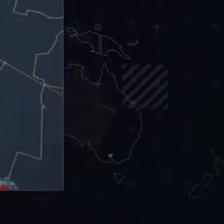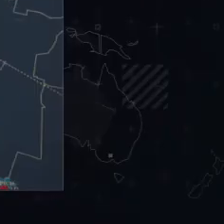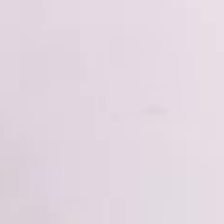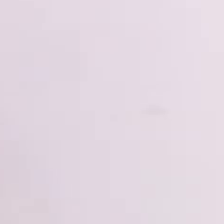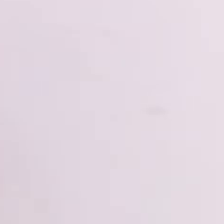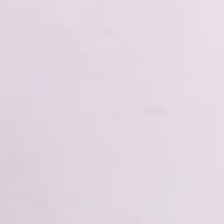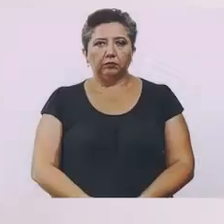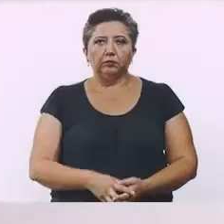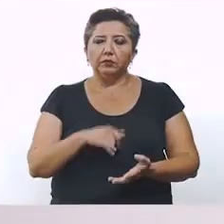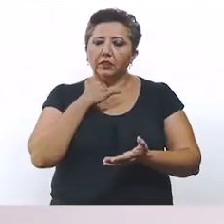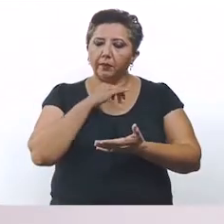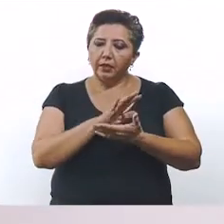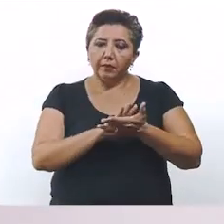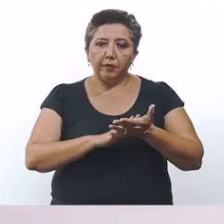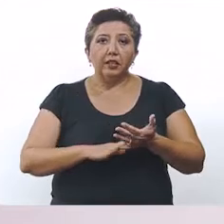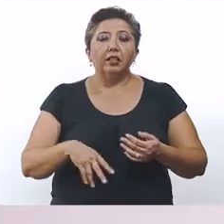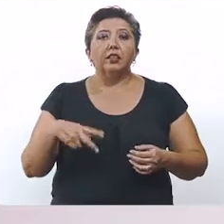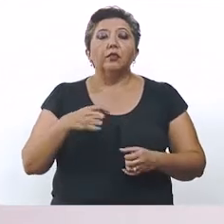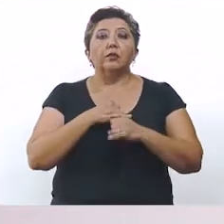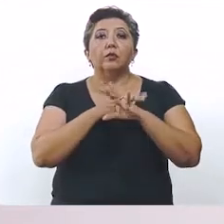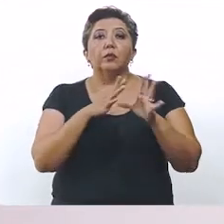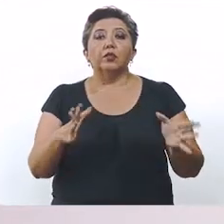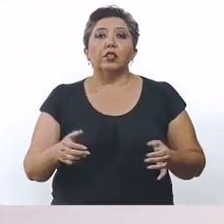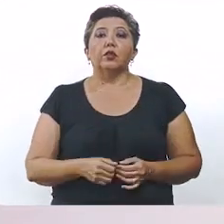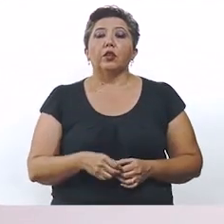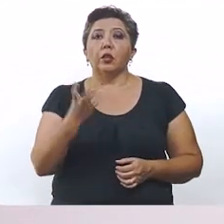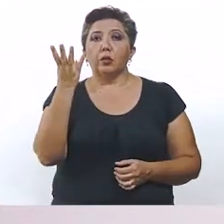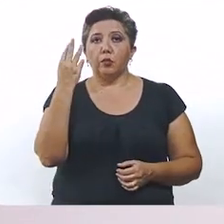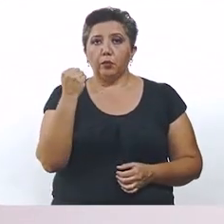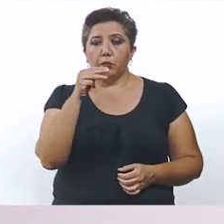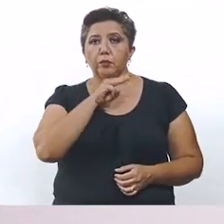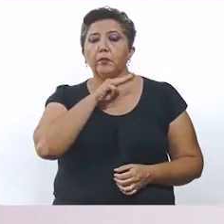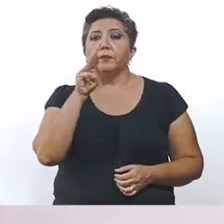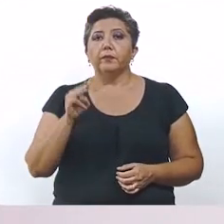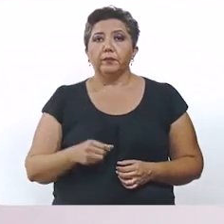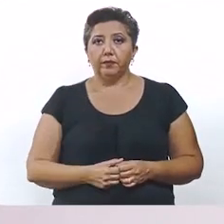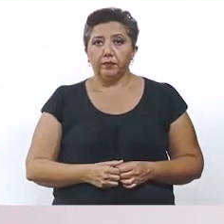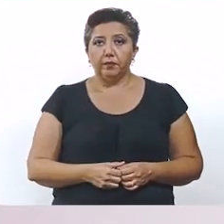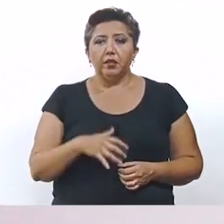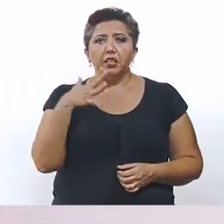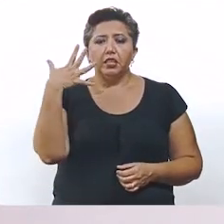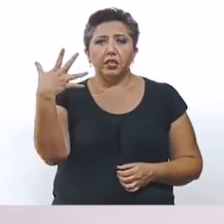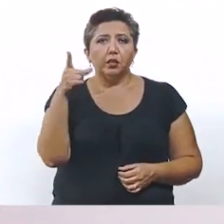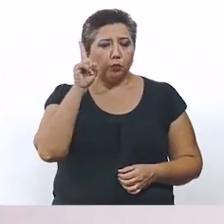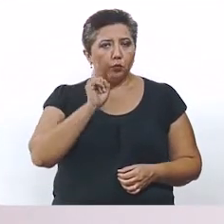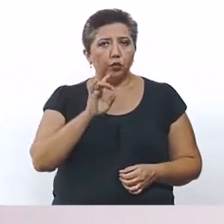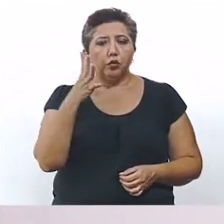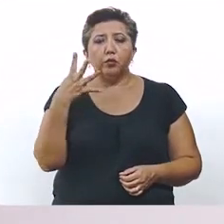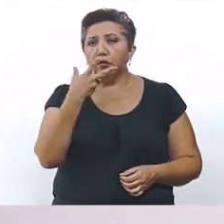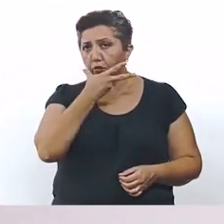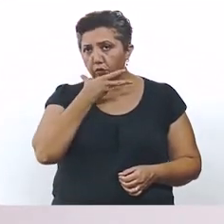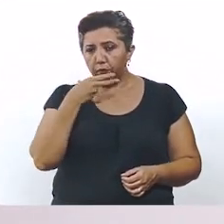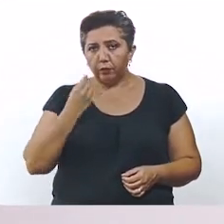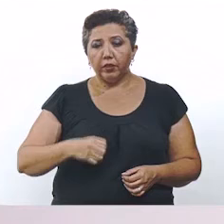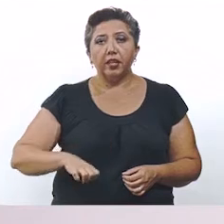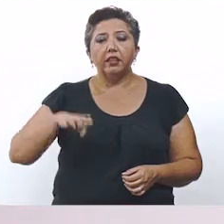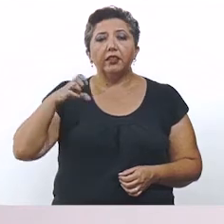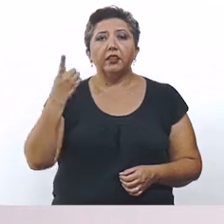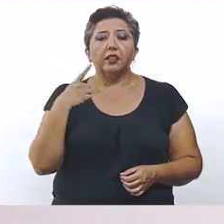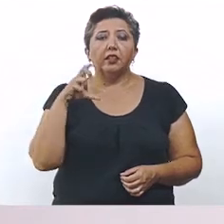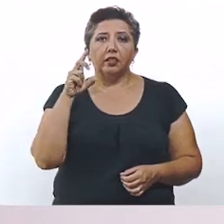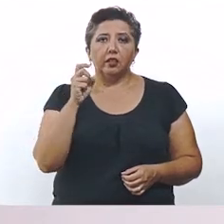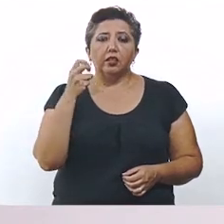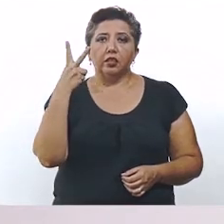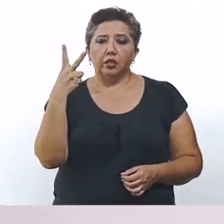6.052. Lamentablemente en este parte médico informamos de 9 fallecimientos. Son 5 mujeres y 4 hombres, de un rango de edad